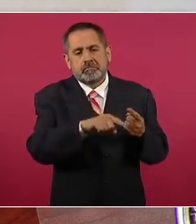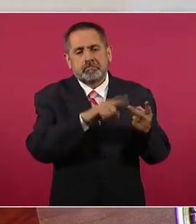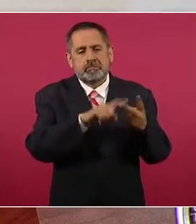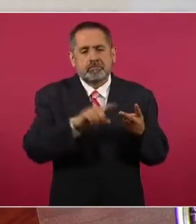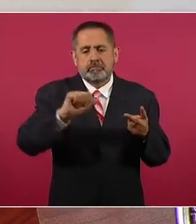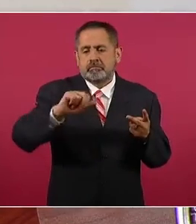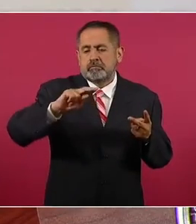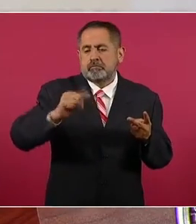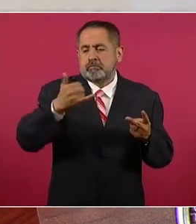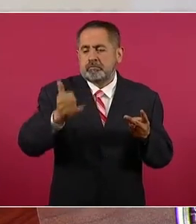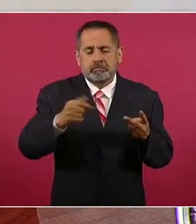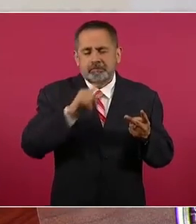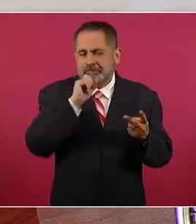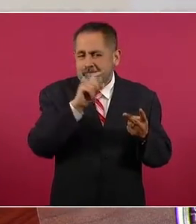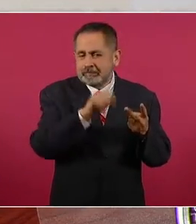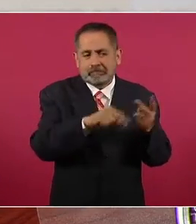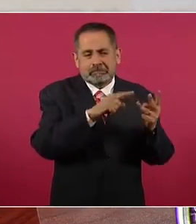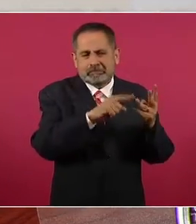Anaya,